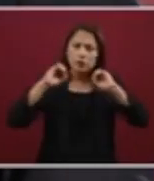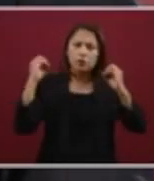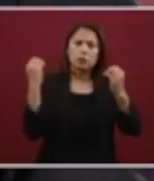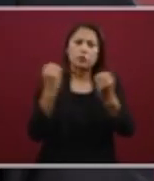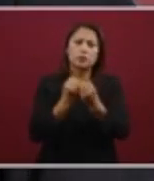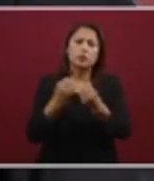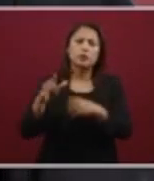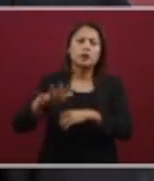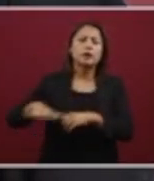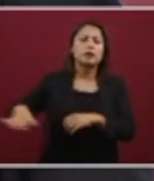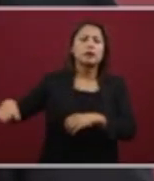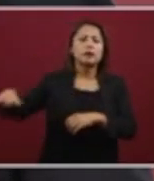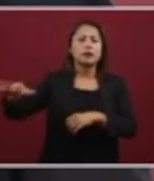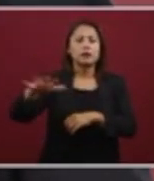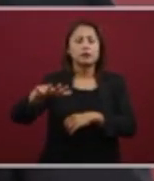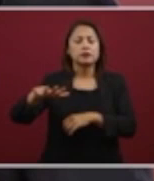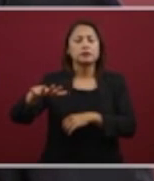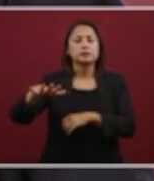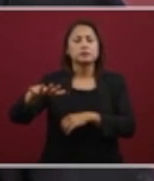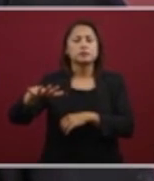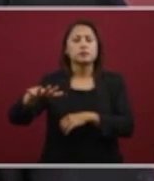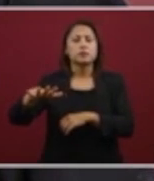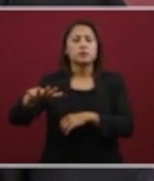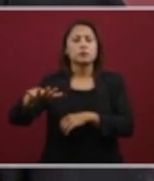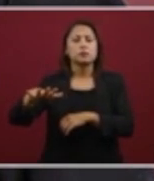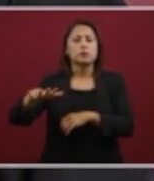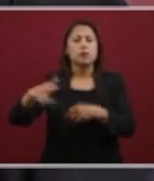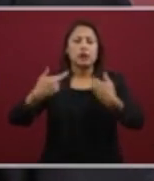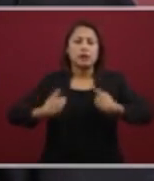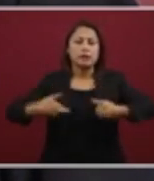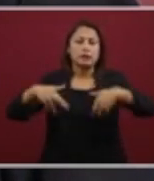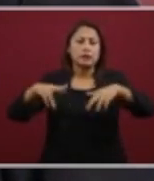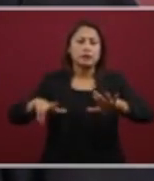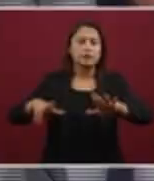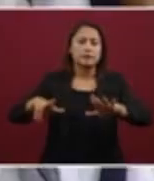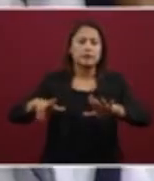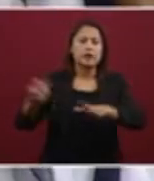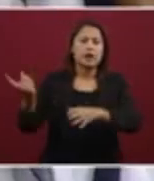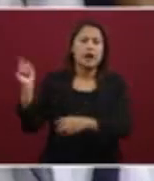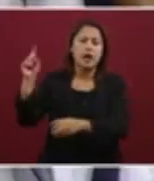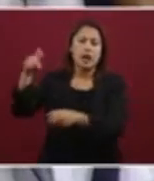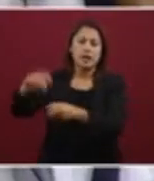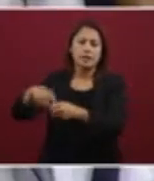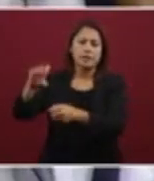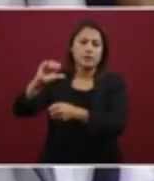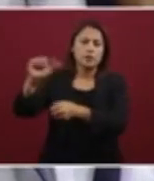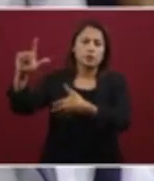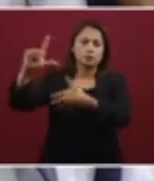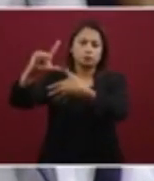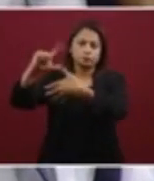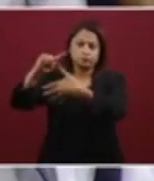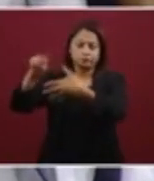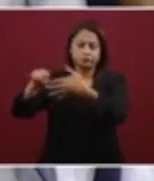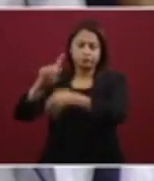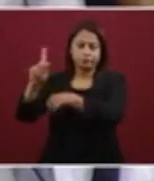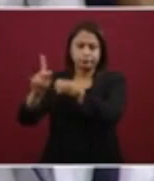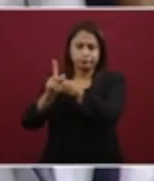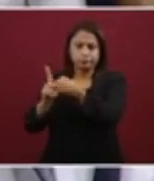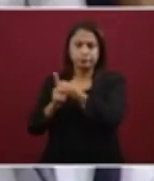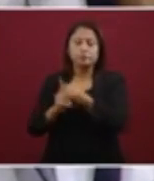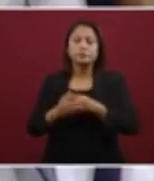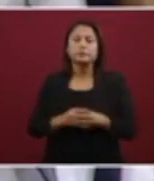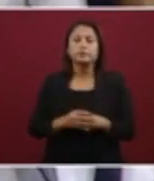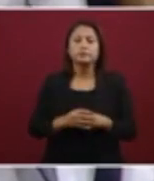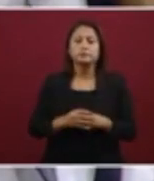que tiene representación de otros países de América Latina. Entonces, se anuló su normatividad